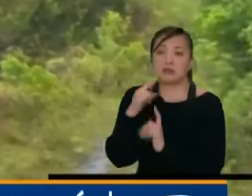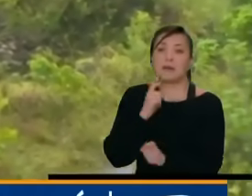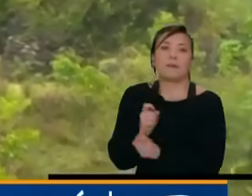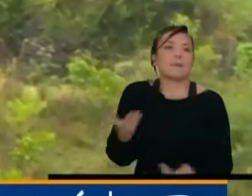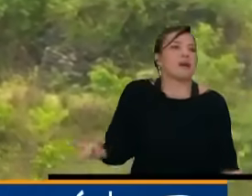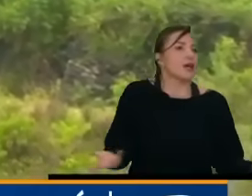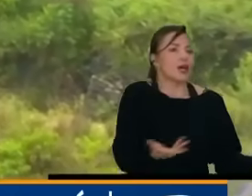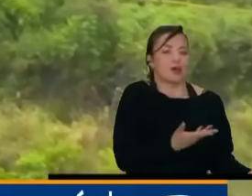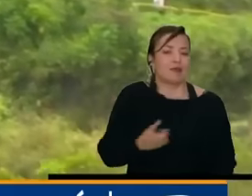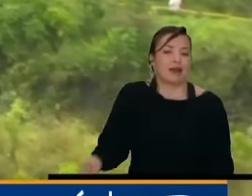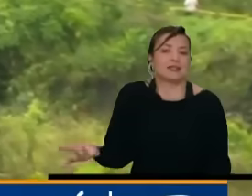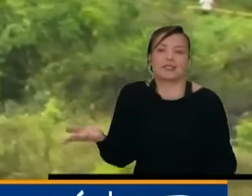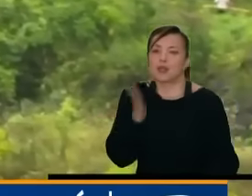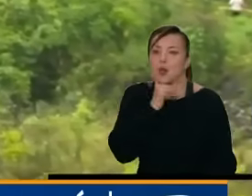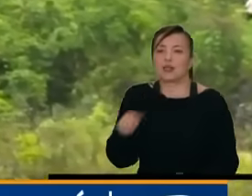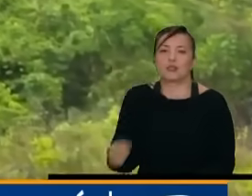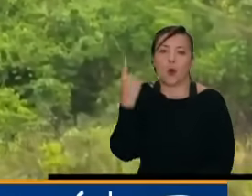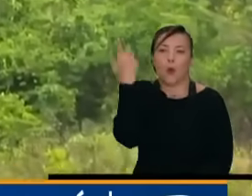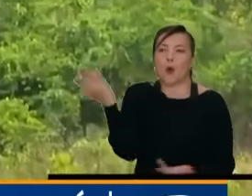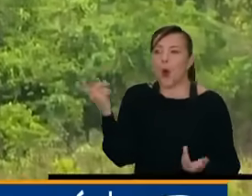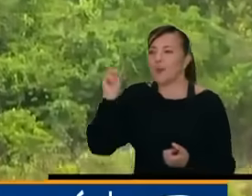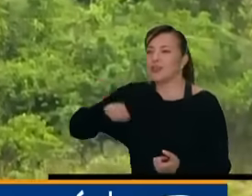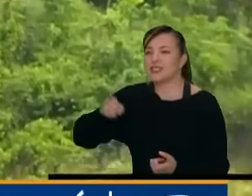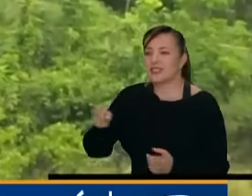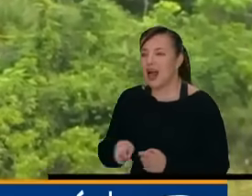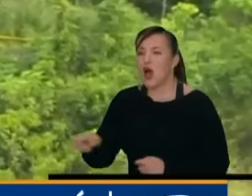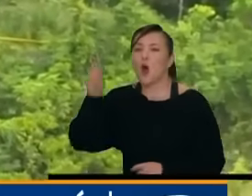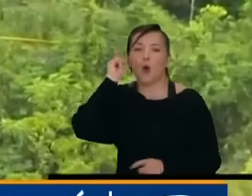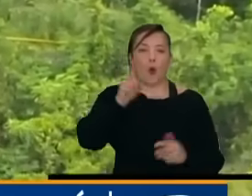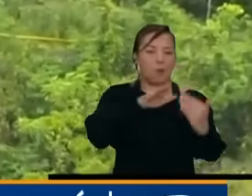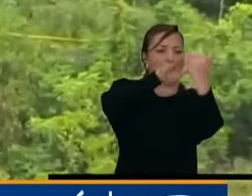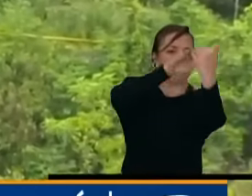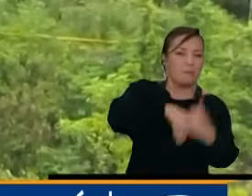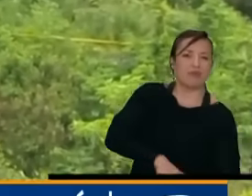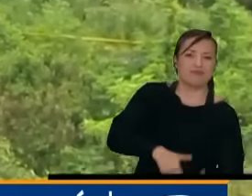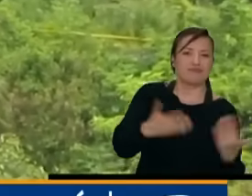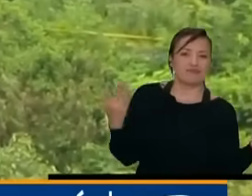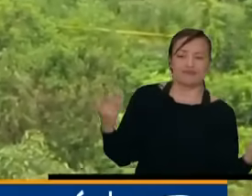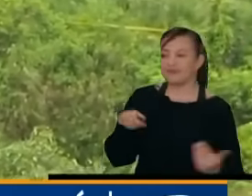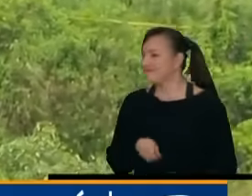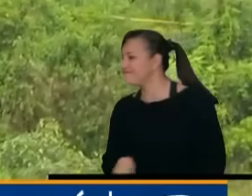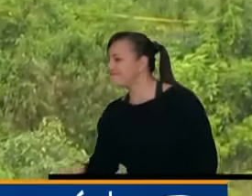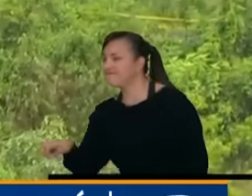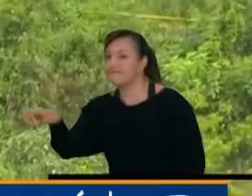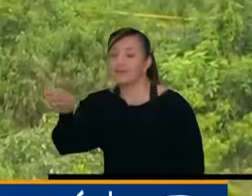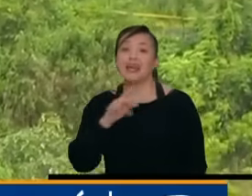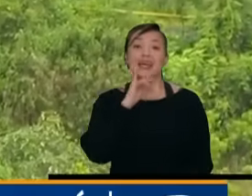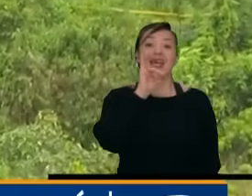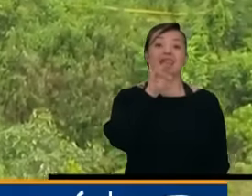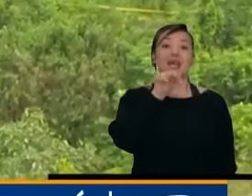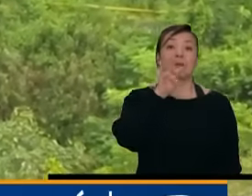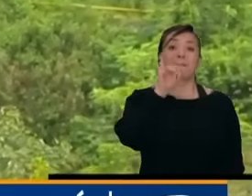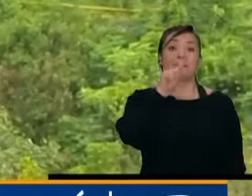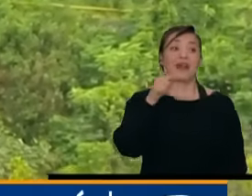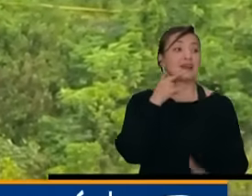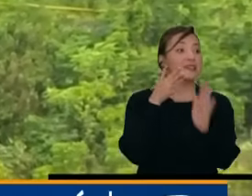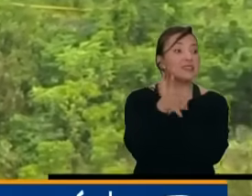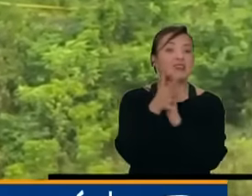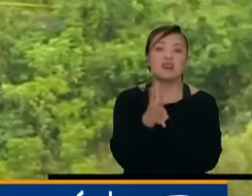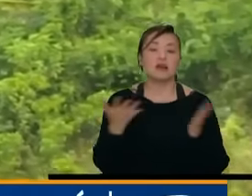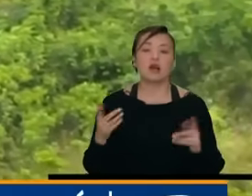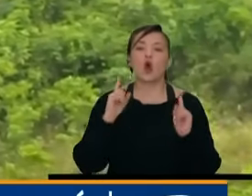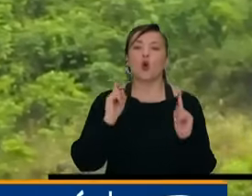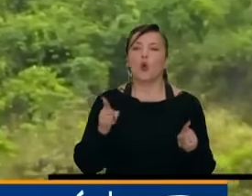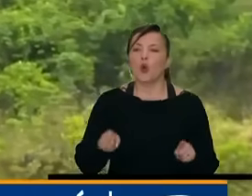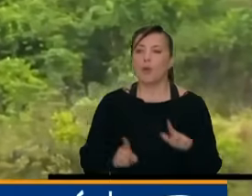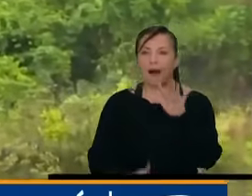poder atravesar el sitio donde quedó pues averiado este viaducto. El Invías ha dicho que pues esto se ocurrió debido a